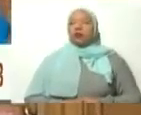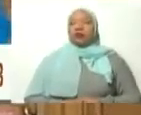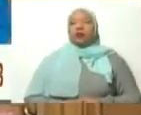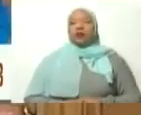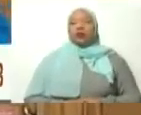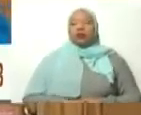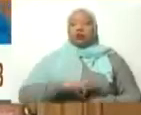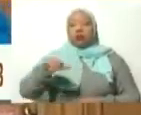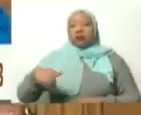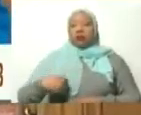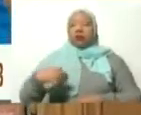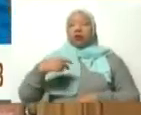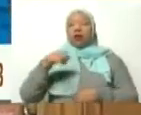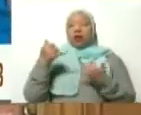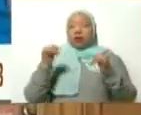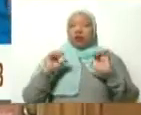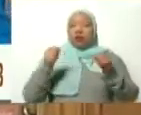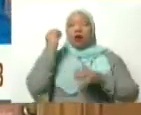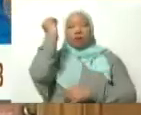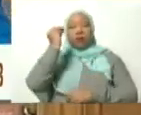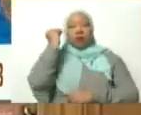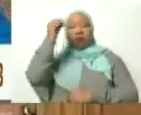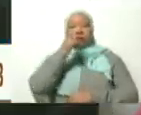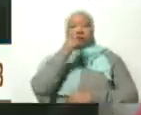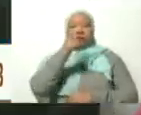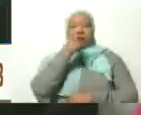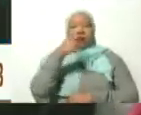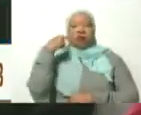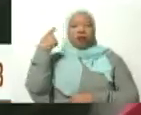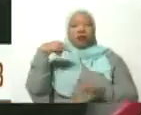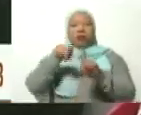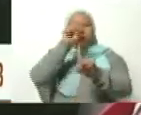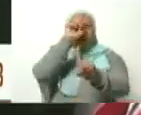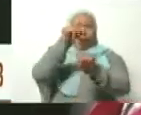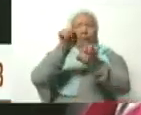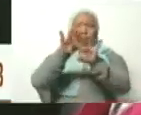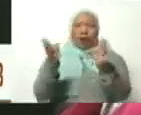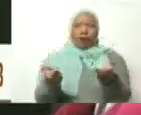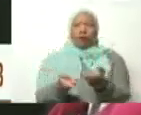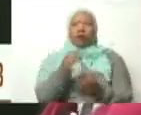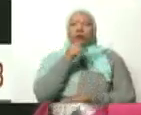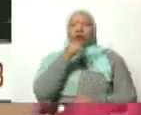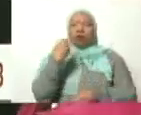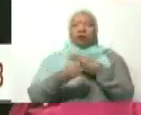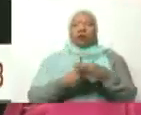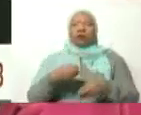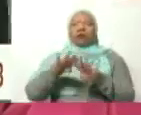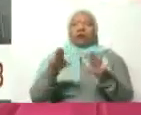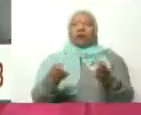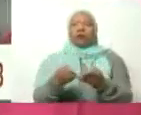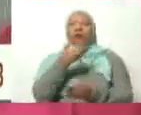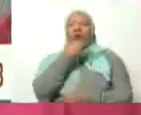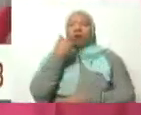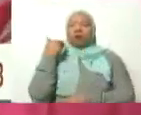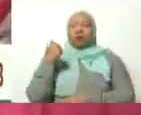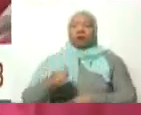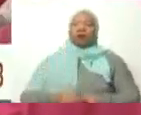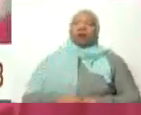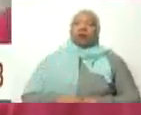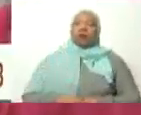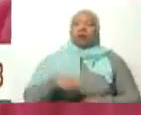Cuando nosotros analizamos el entorno mundial, podemos entender mucho mejor lo que ha ocurrido